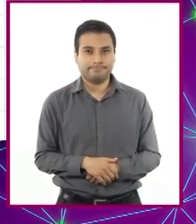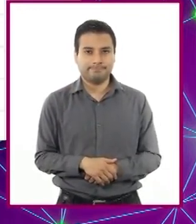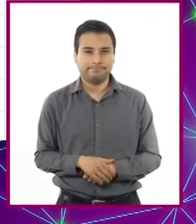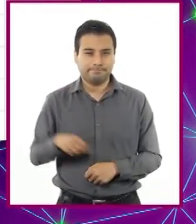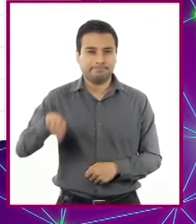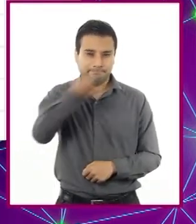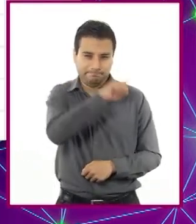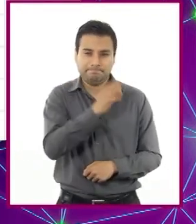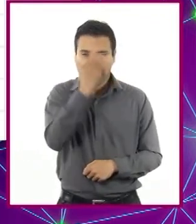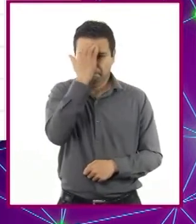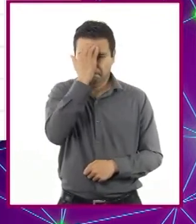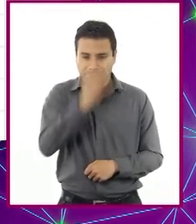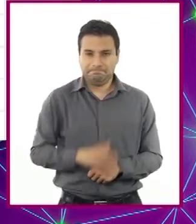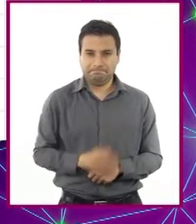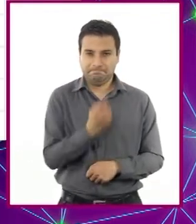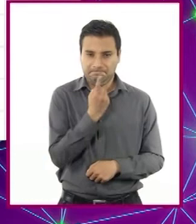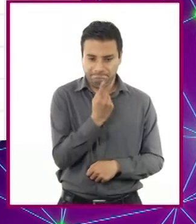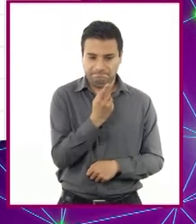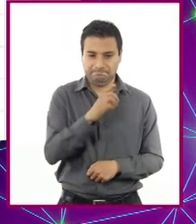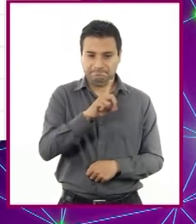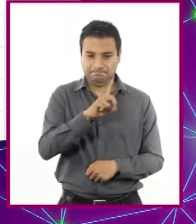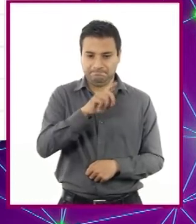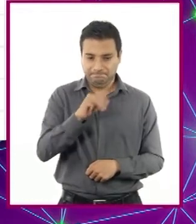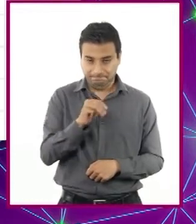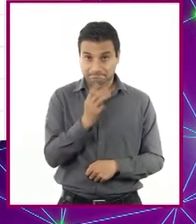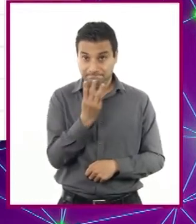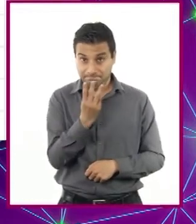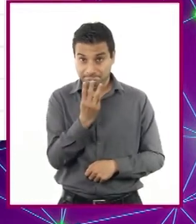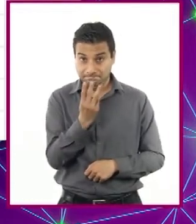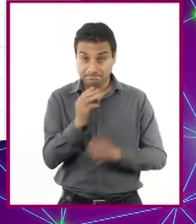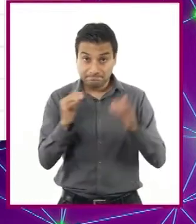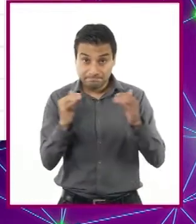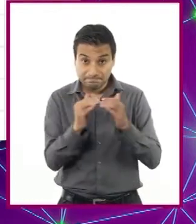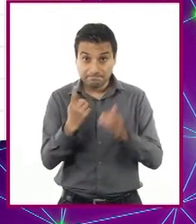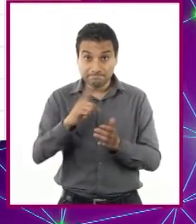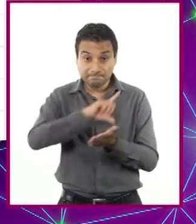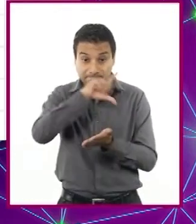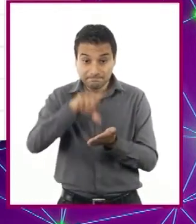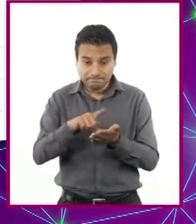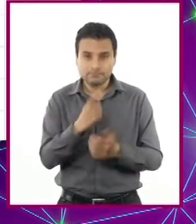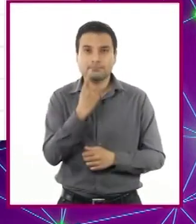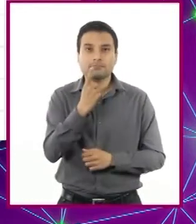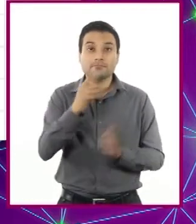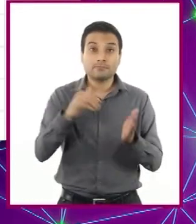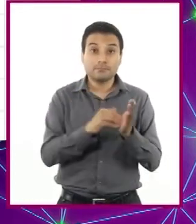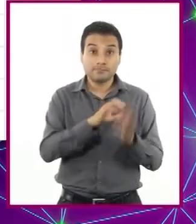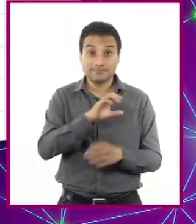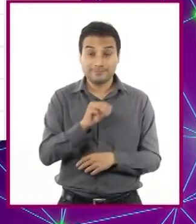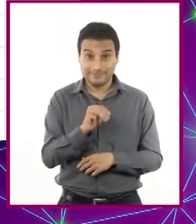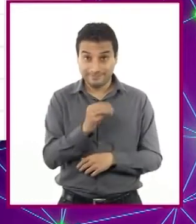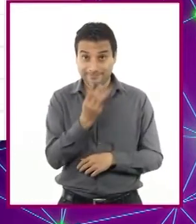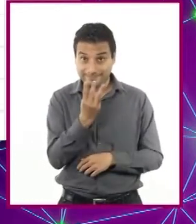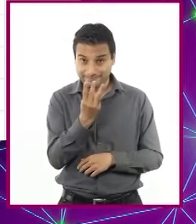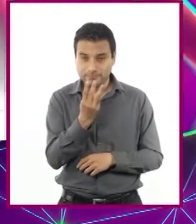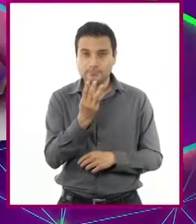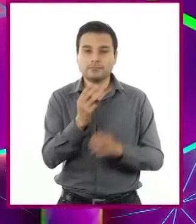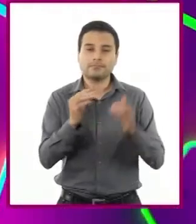1 decímetro cúbico es 1 litro, entonces 1000 centímetros cúbicos equivalen a 1